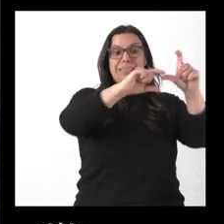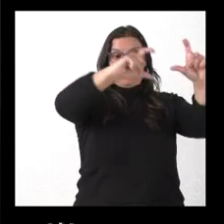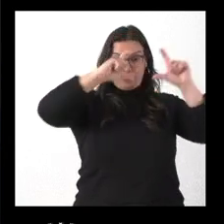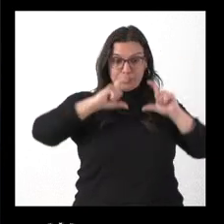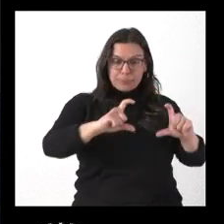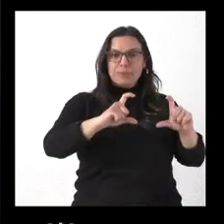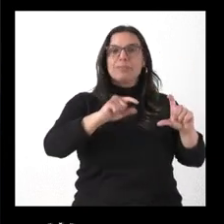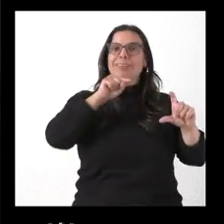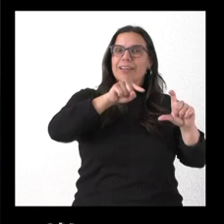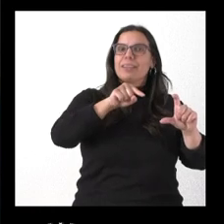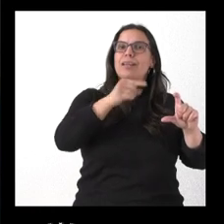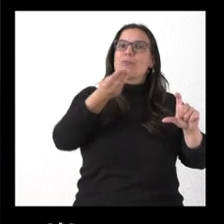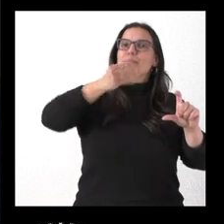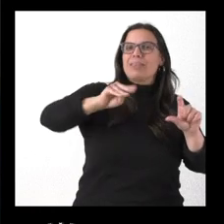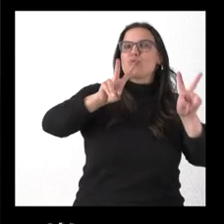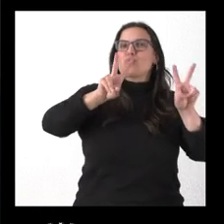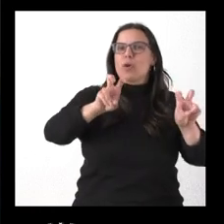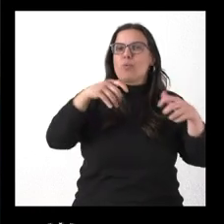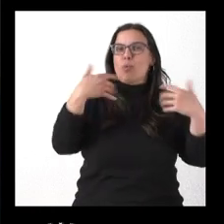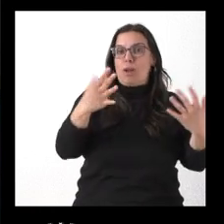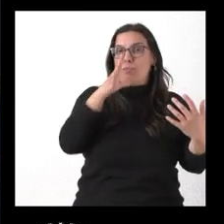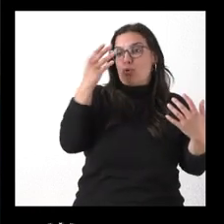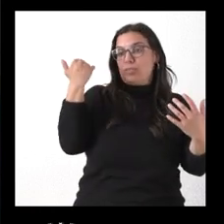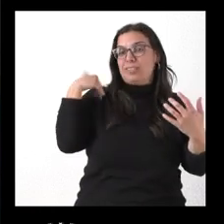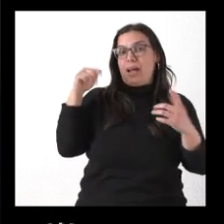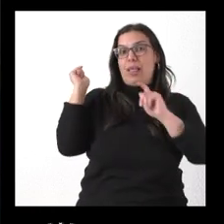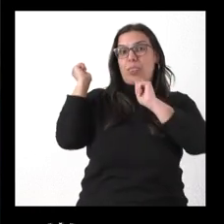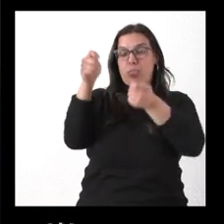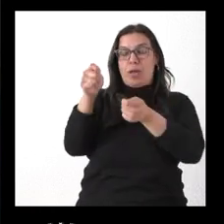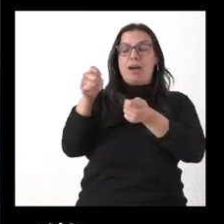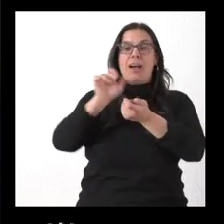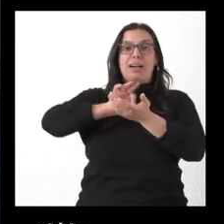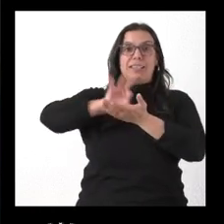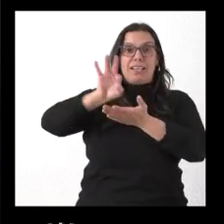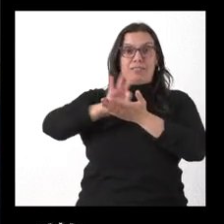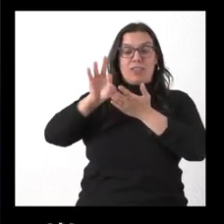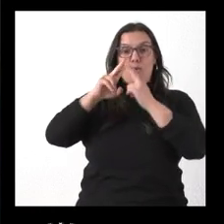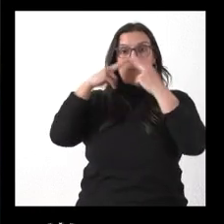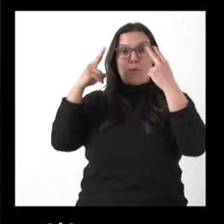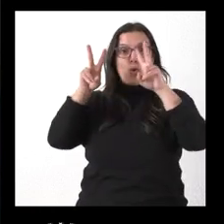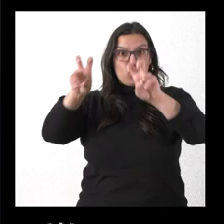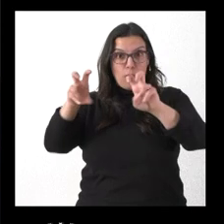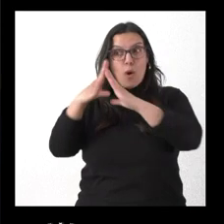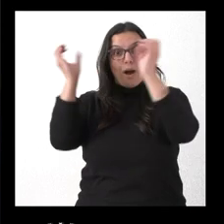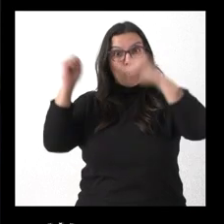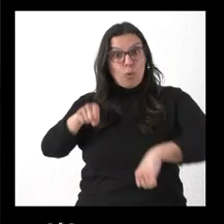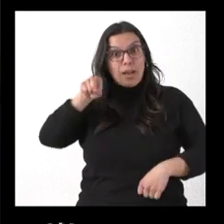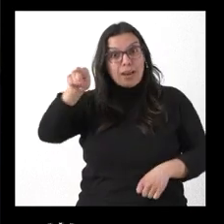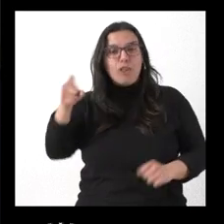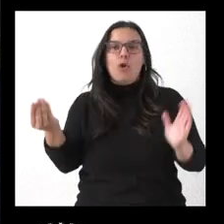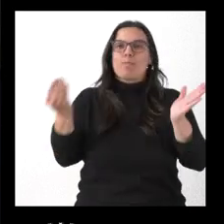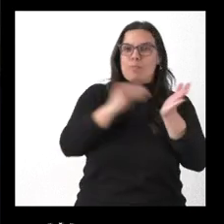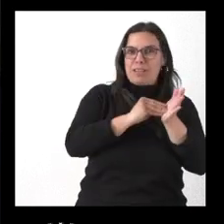los trayectos que se han incorporado como consecuencia de los nuevos acuerdos Y que son los que ahora entran